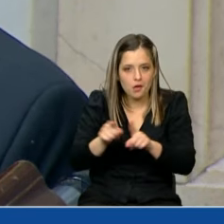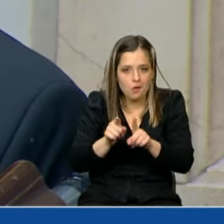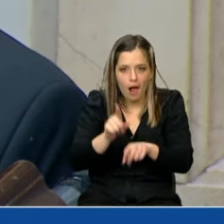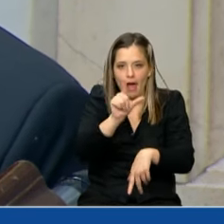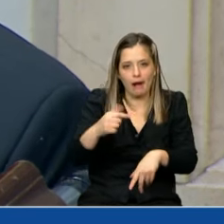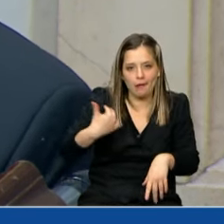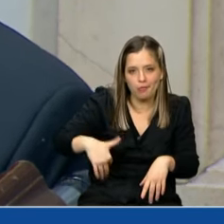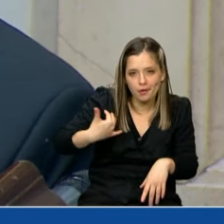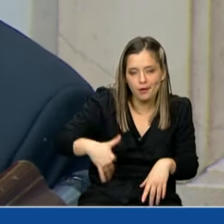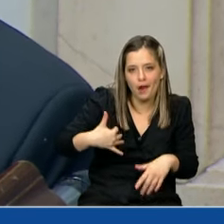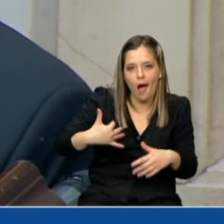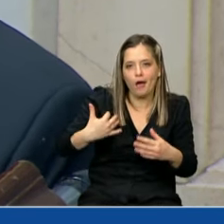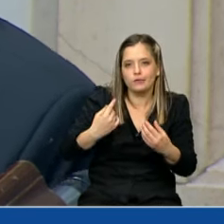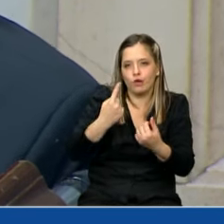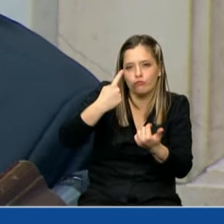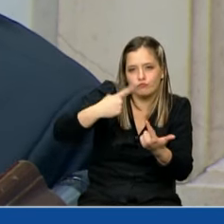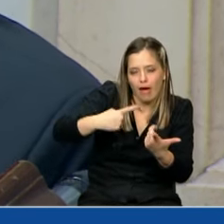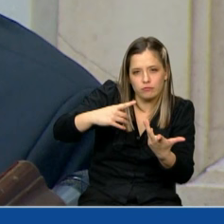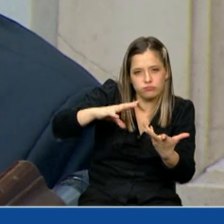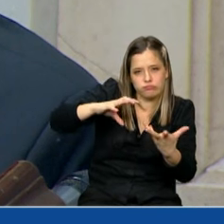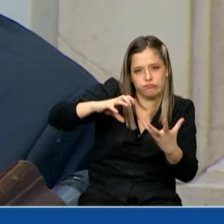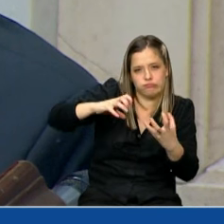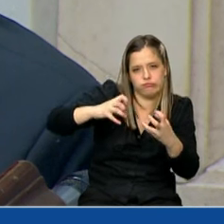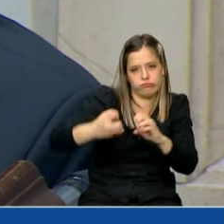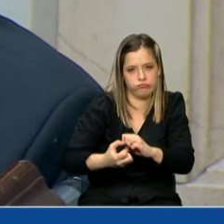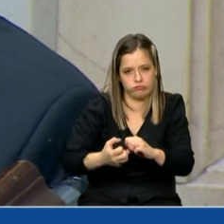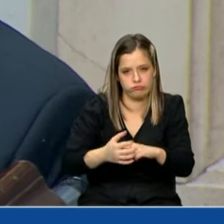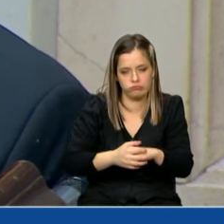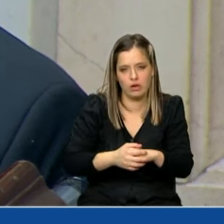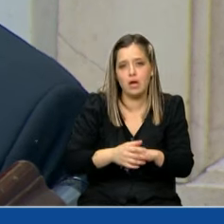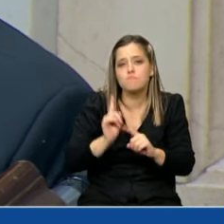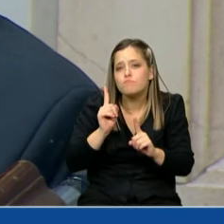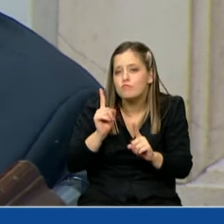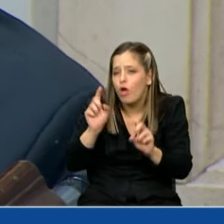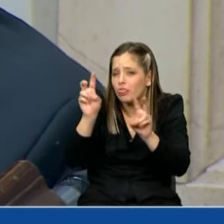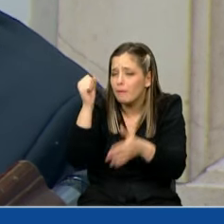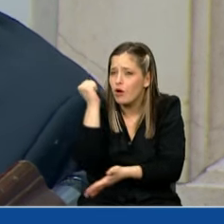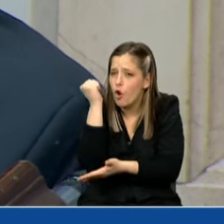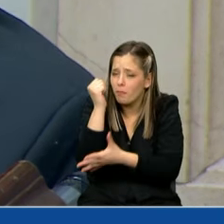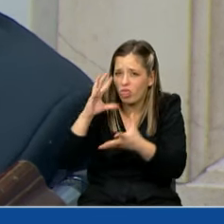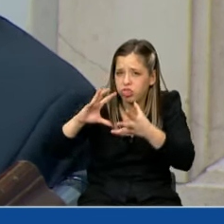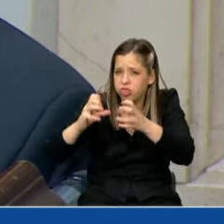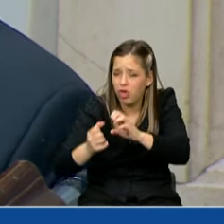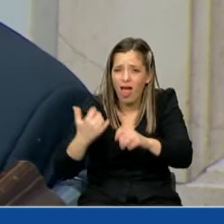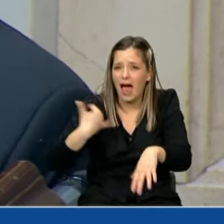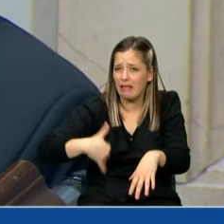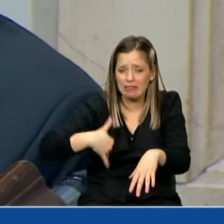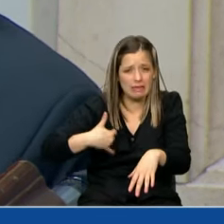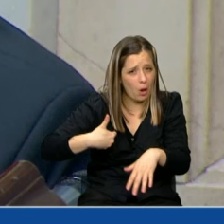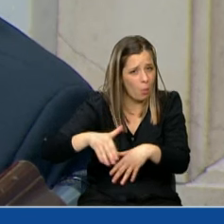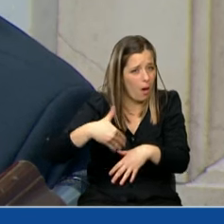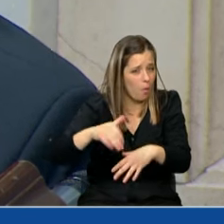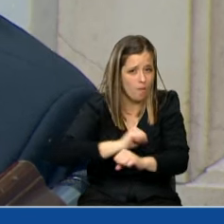explotada en todas las variables de la macroeconomía en una Argentina que es una Caldera en una Argentina